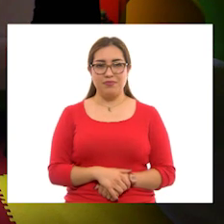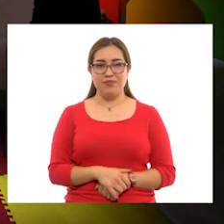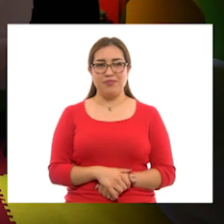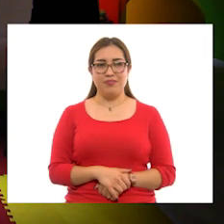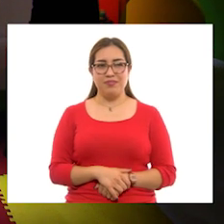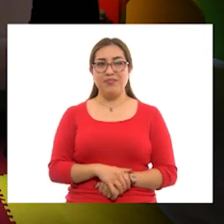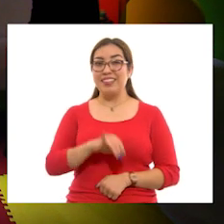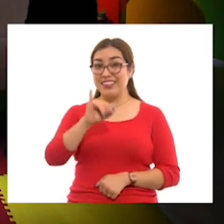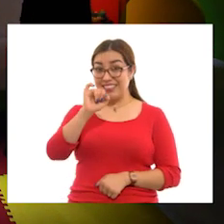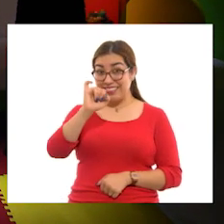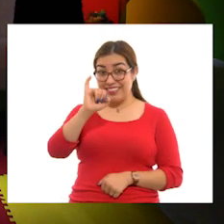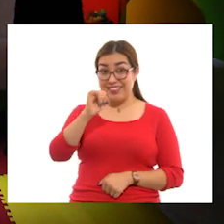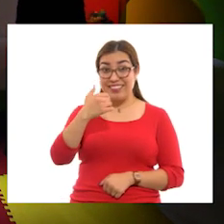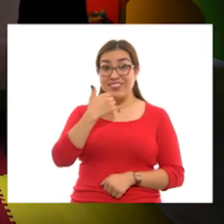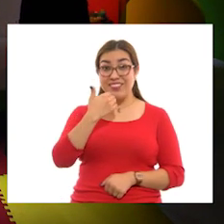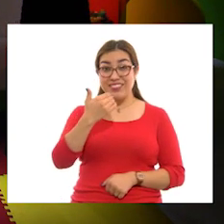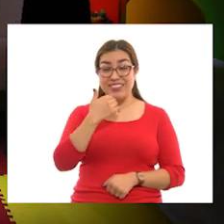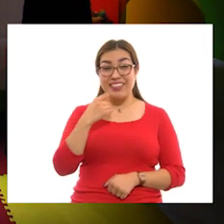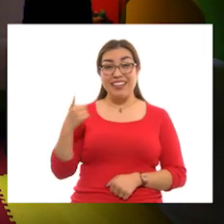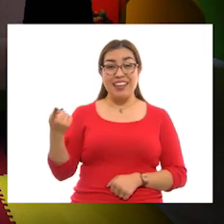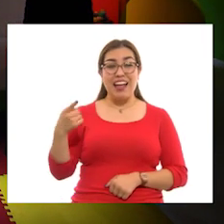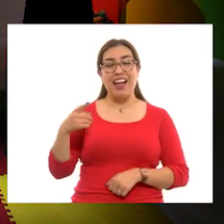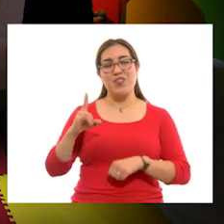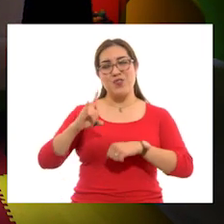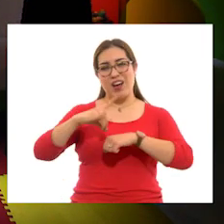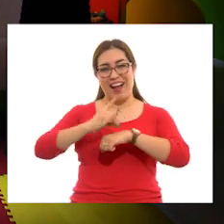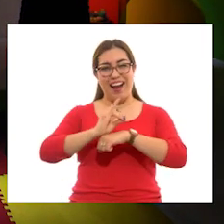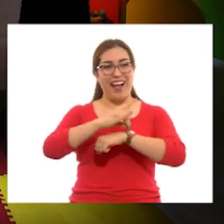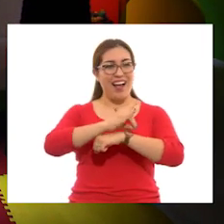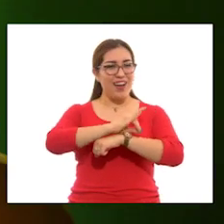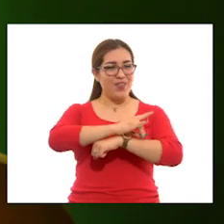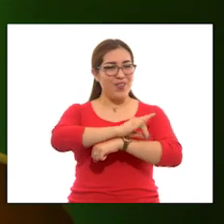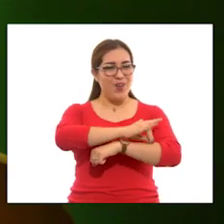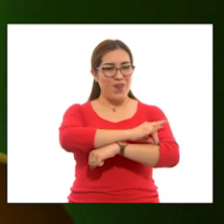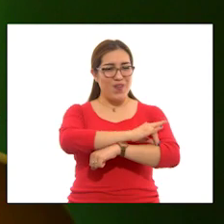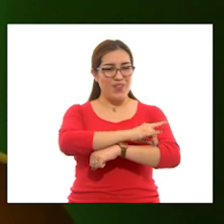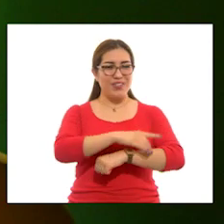¡Exacto! ¡Hice un caracón! ¡Oh!